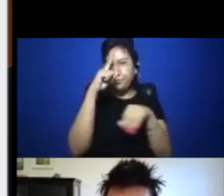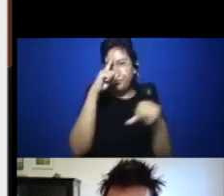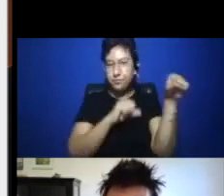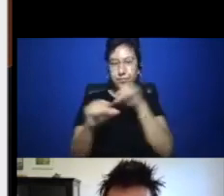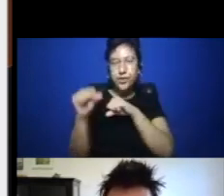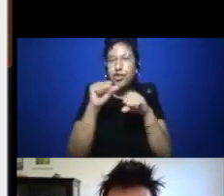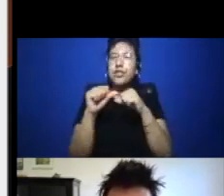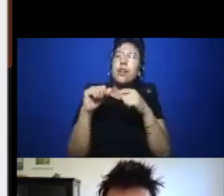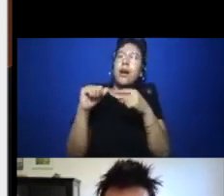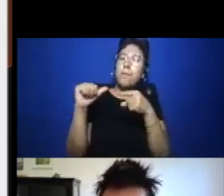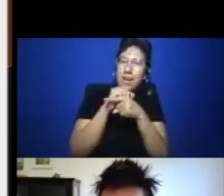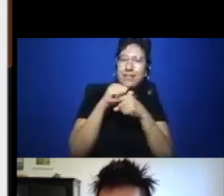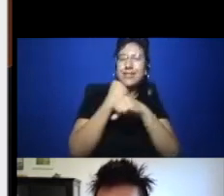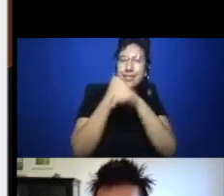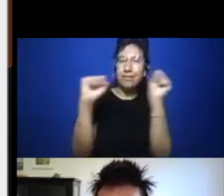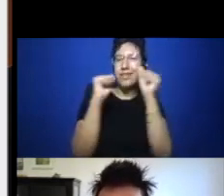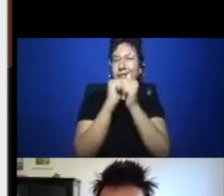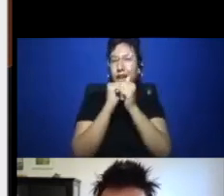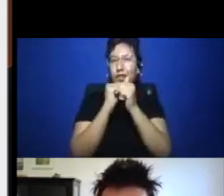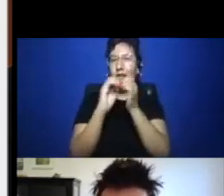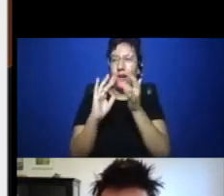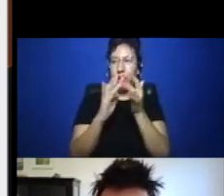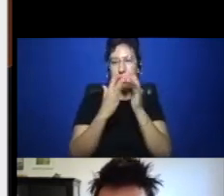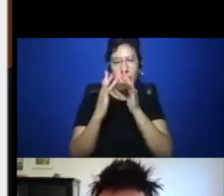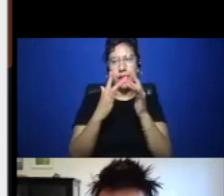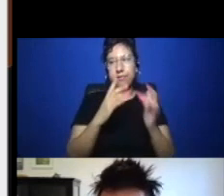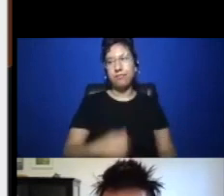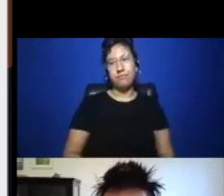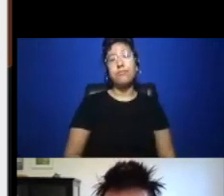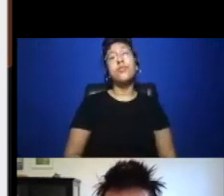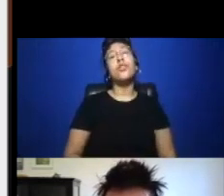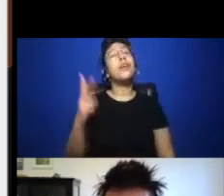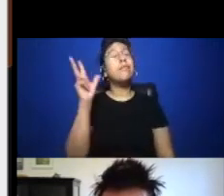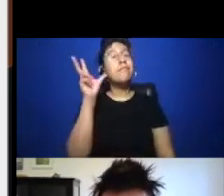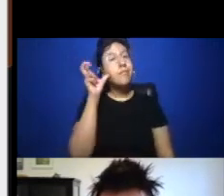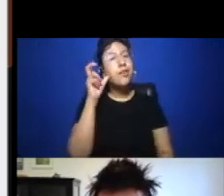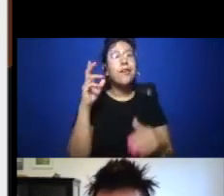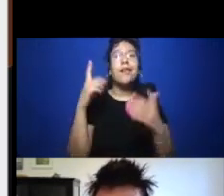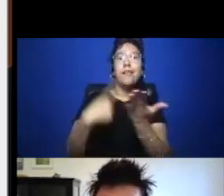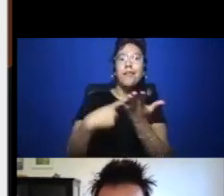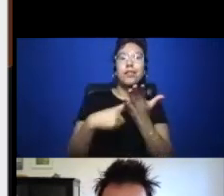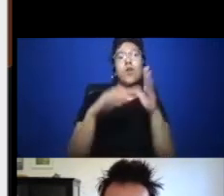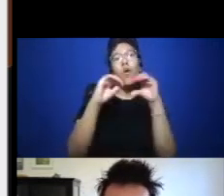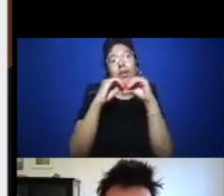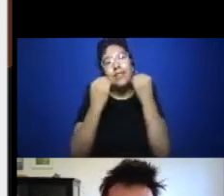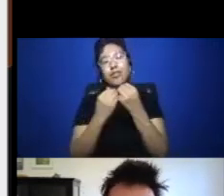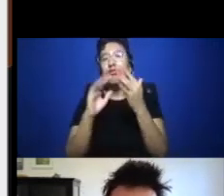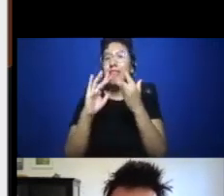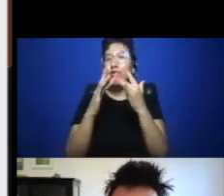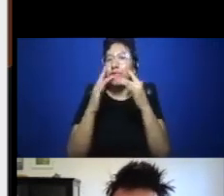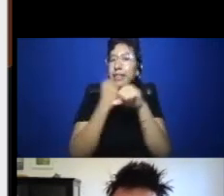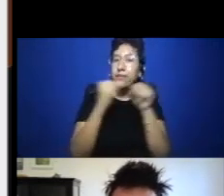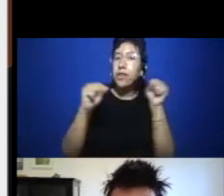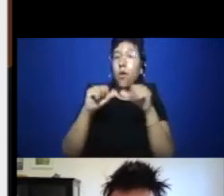qué y también practicar la seguridad entre nosotros. Así que escuchan la frase seguridad